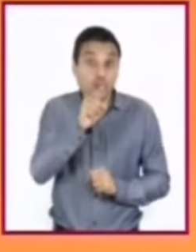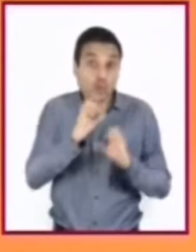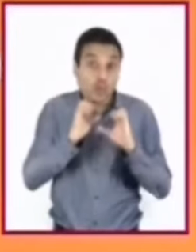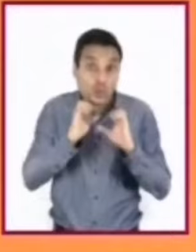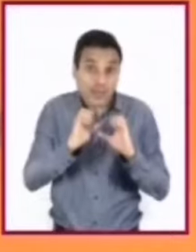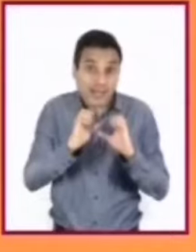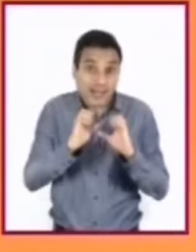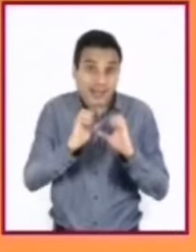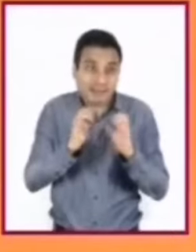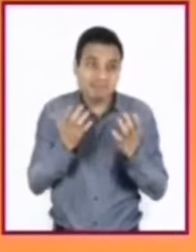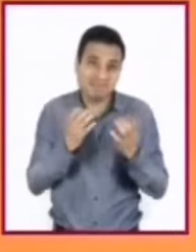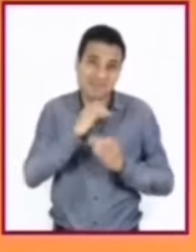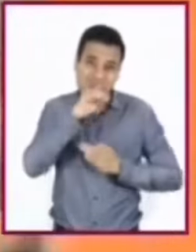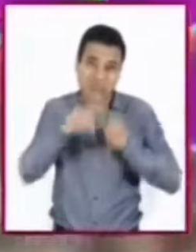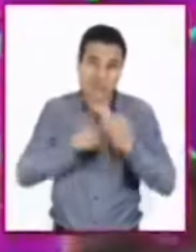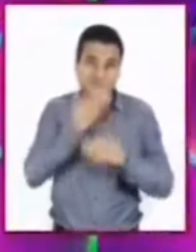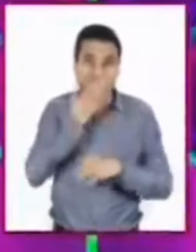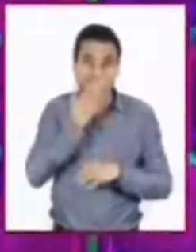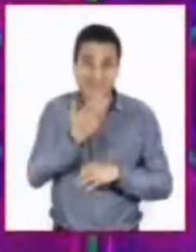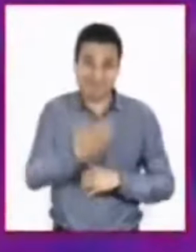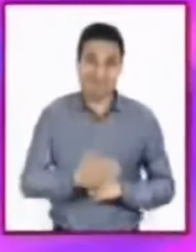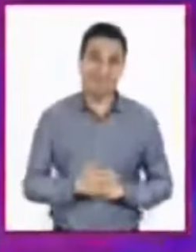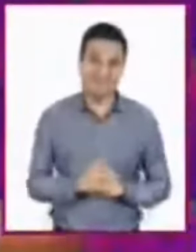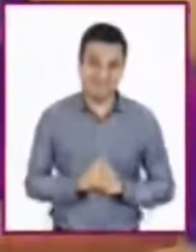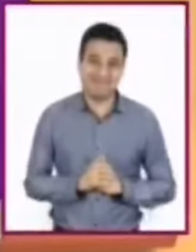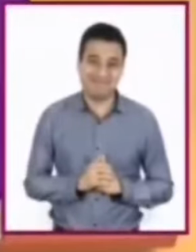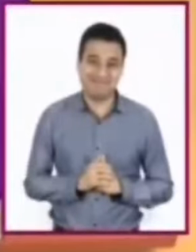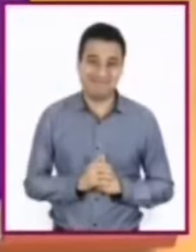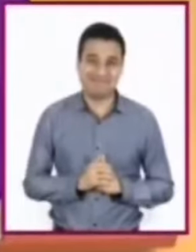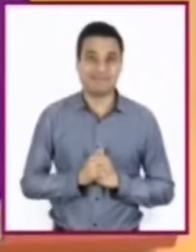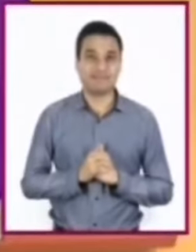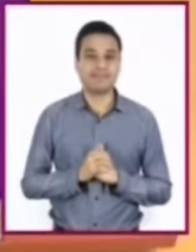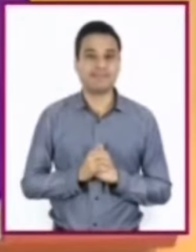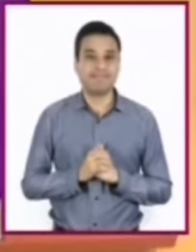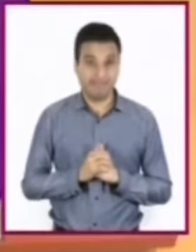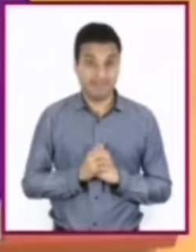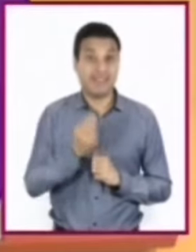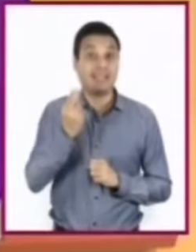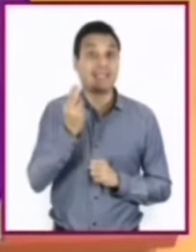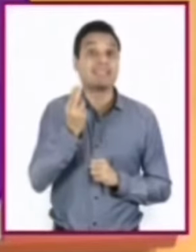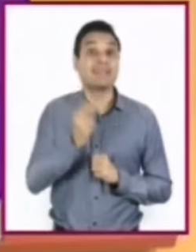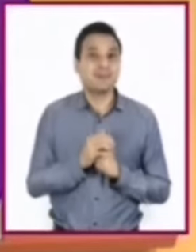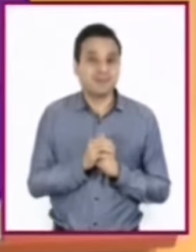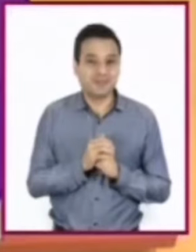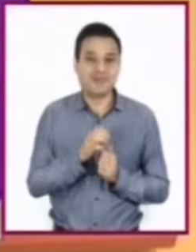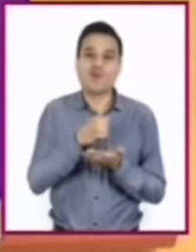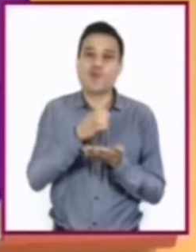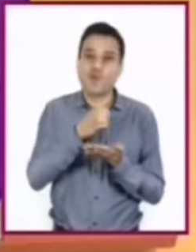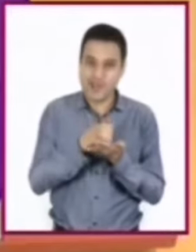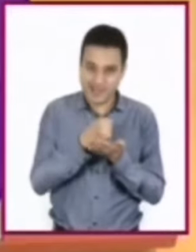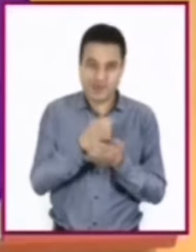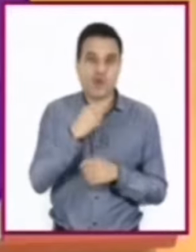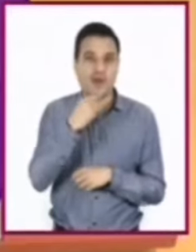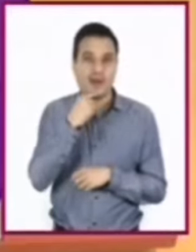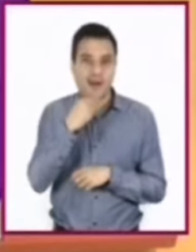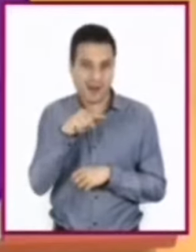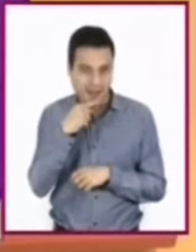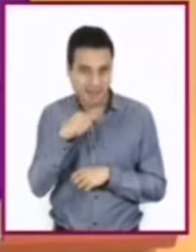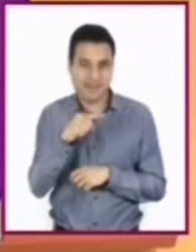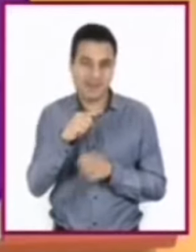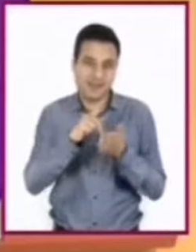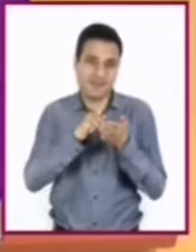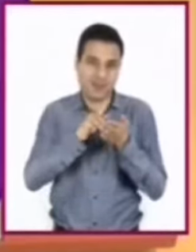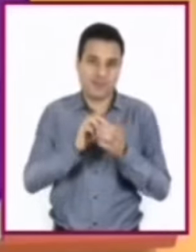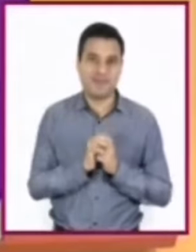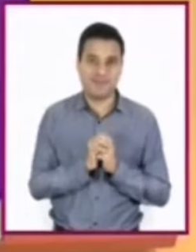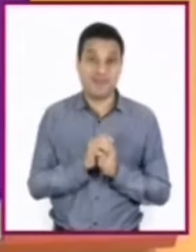ustedes, nos cuidamos todos. No olviden tener a la mano su siempre confiable cuaderno y lápiz o bolígrafo para anotar